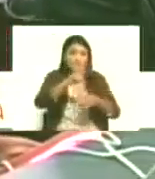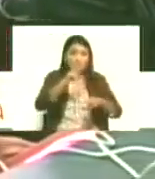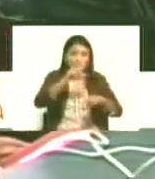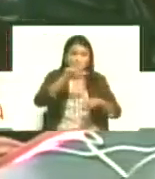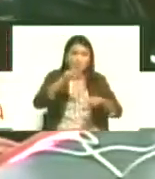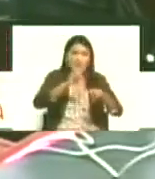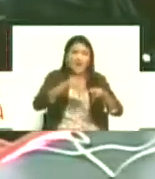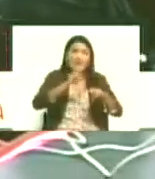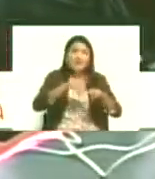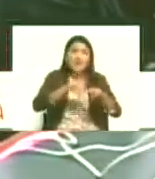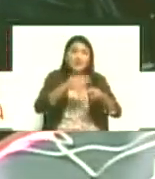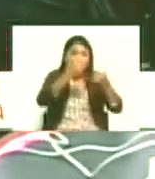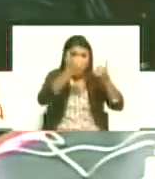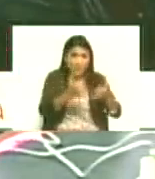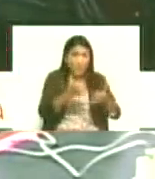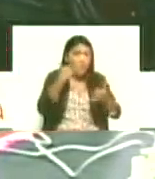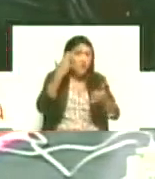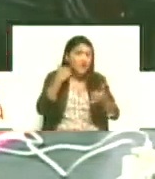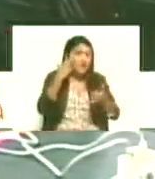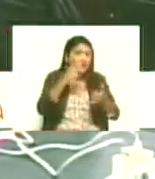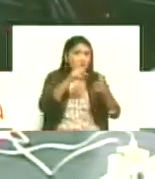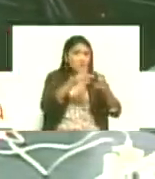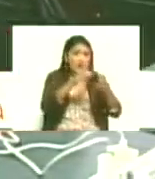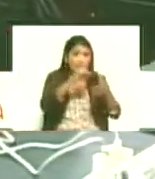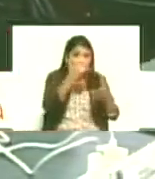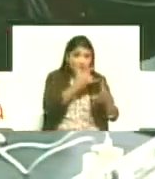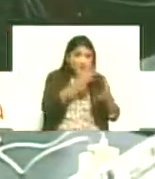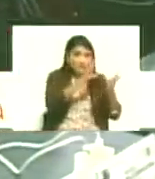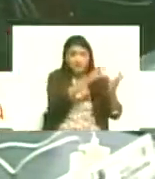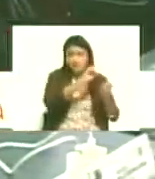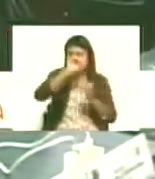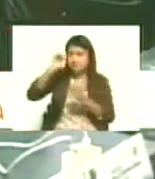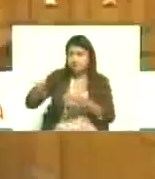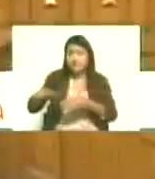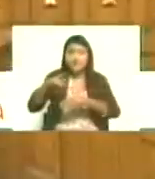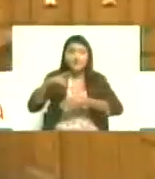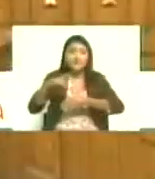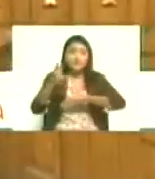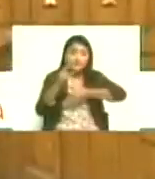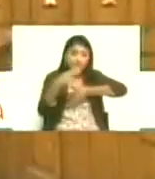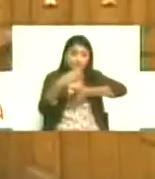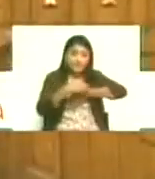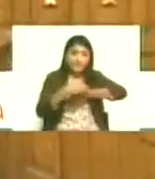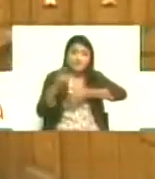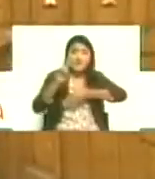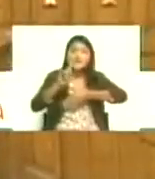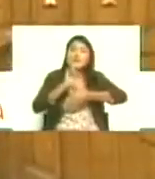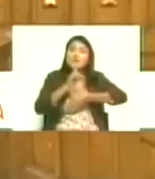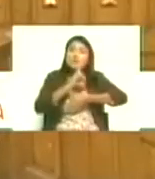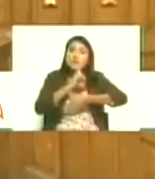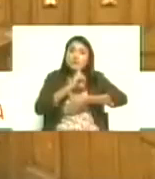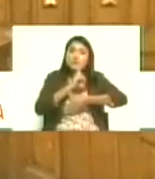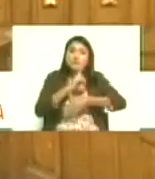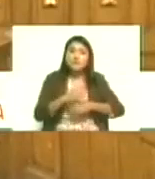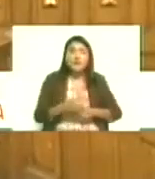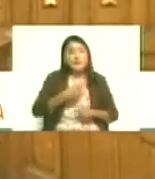que actualmente quieren enviar al África y que su majestad no puede